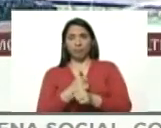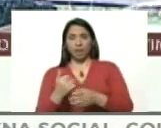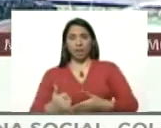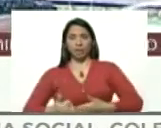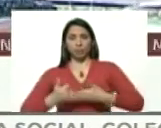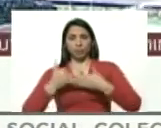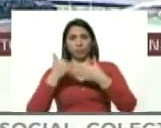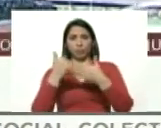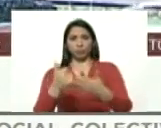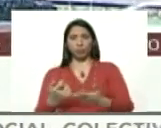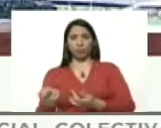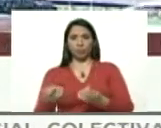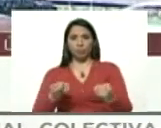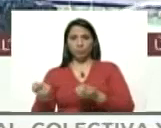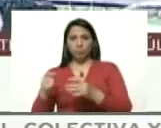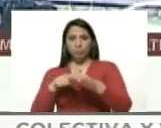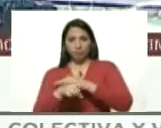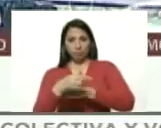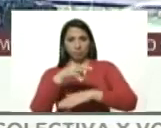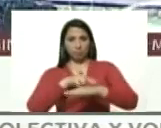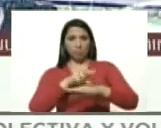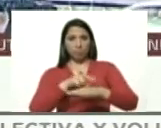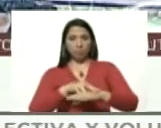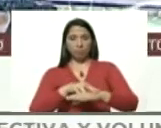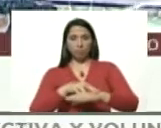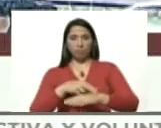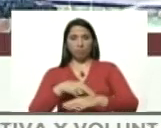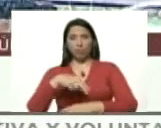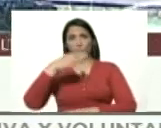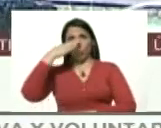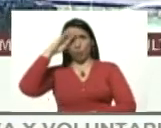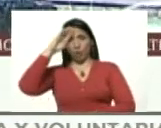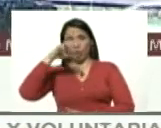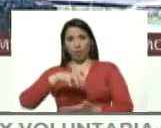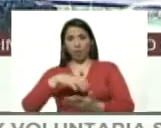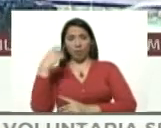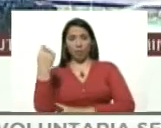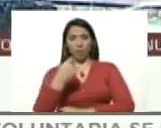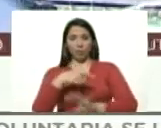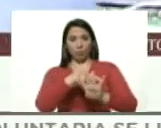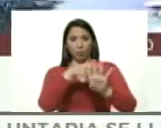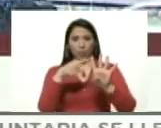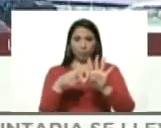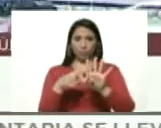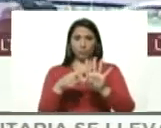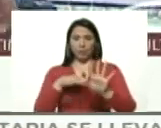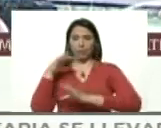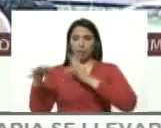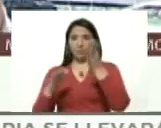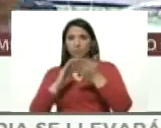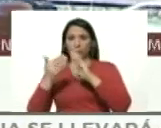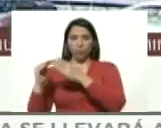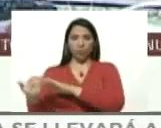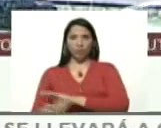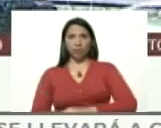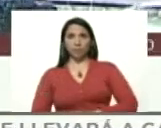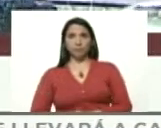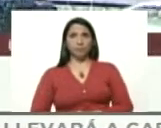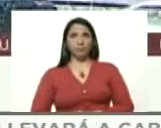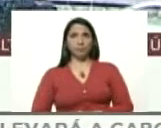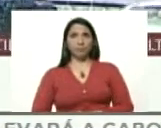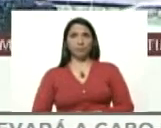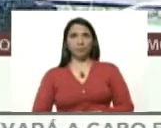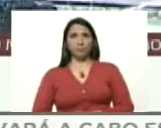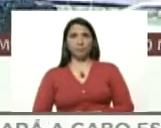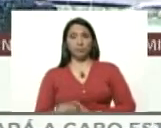servicio dentro de la misión médica cubana en el estado Apure. Estos son los 4 casos de transmisión comunitaria.